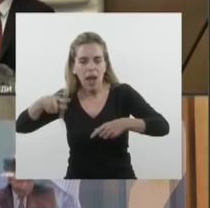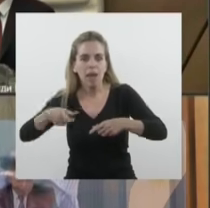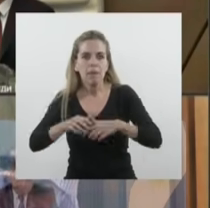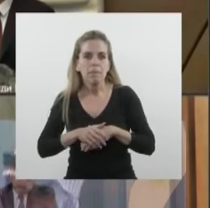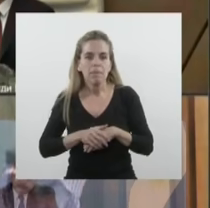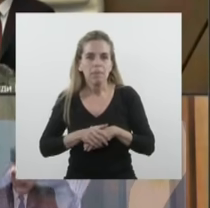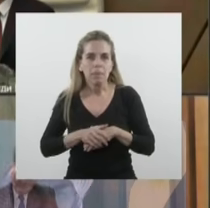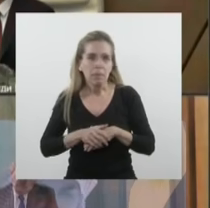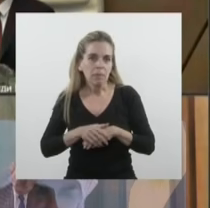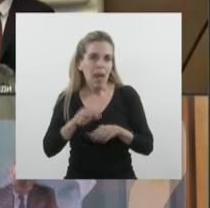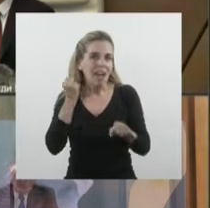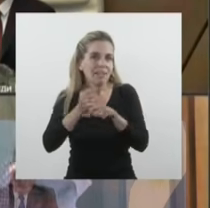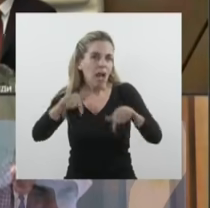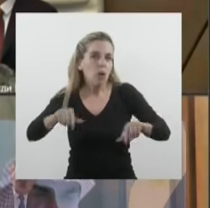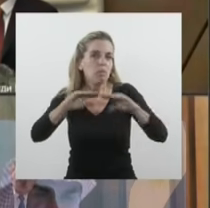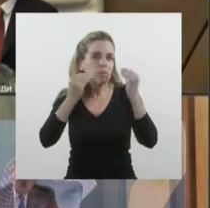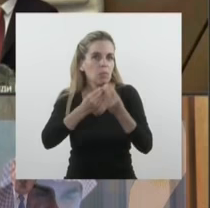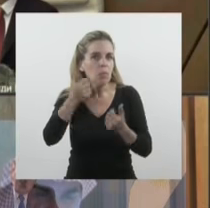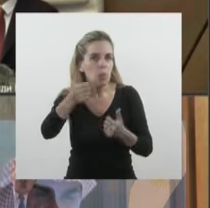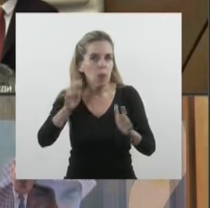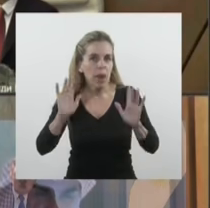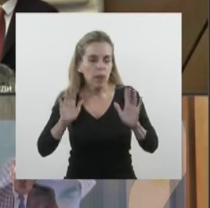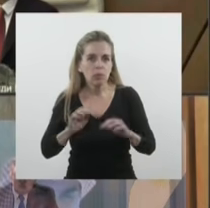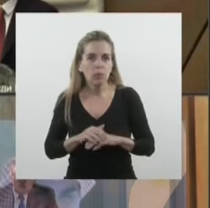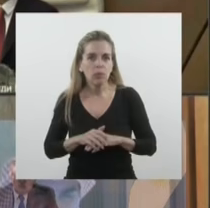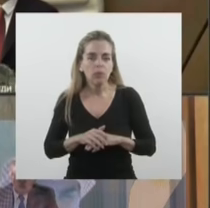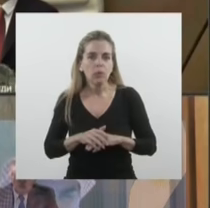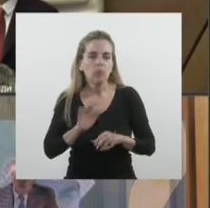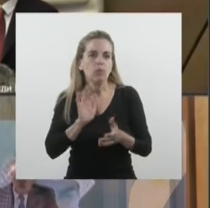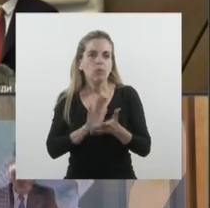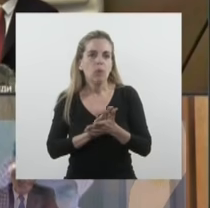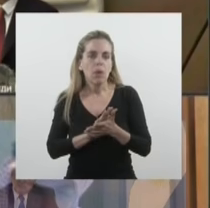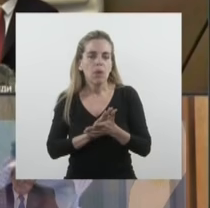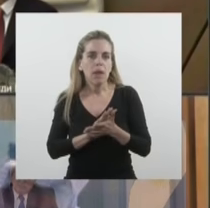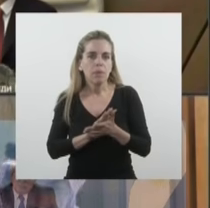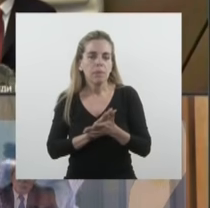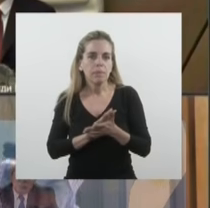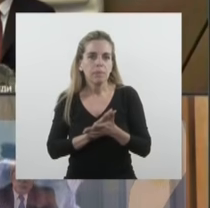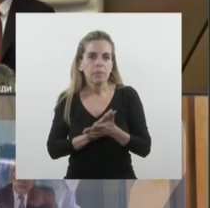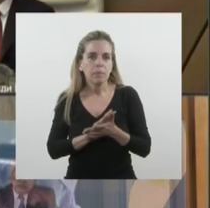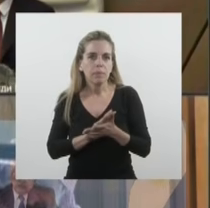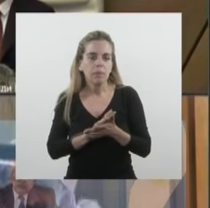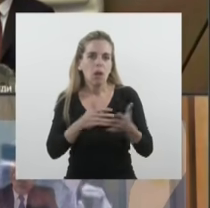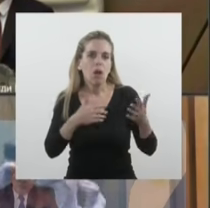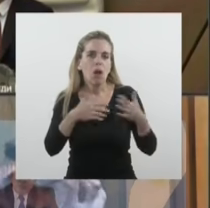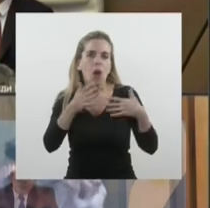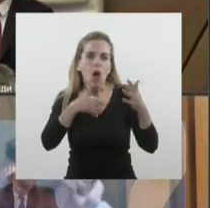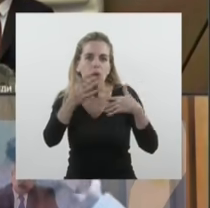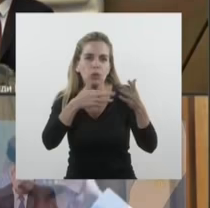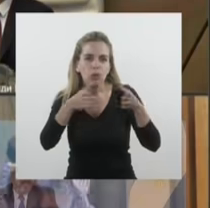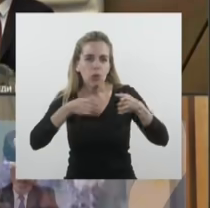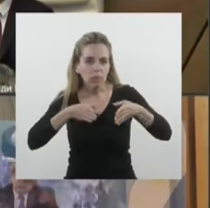buenos resultados en la construcción de la carretera